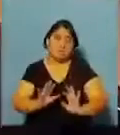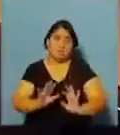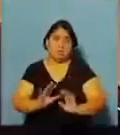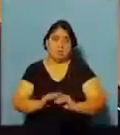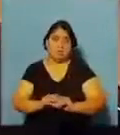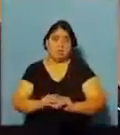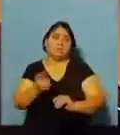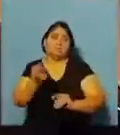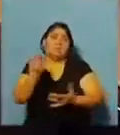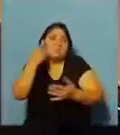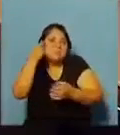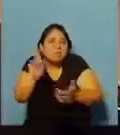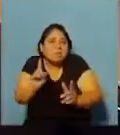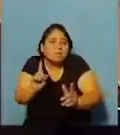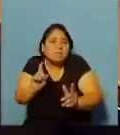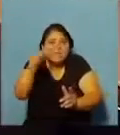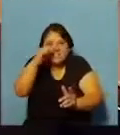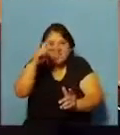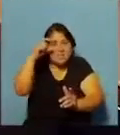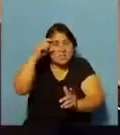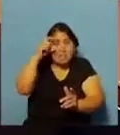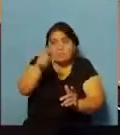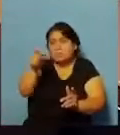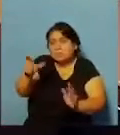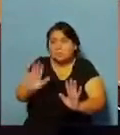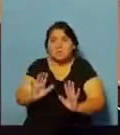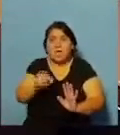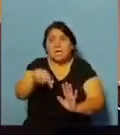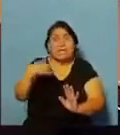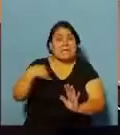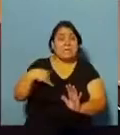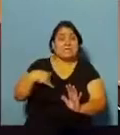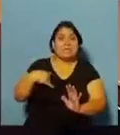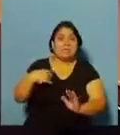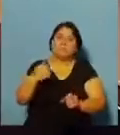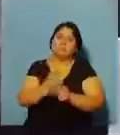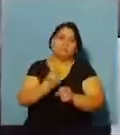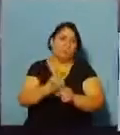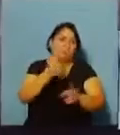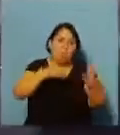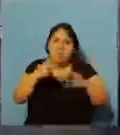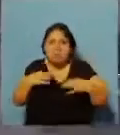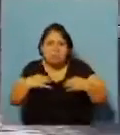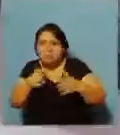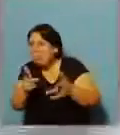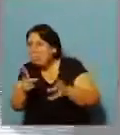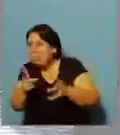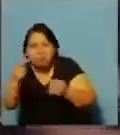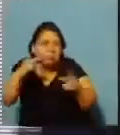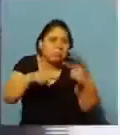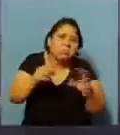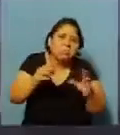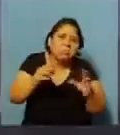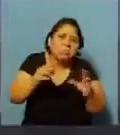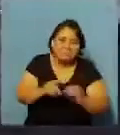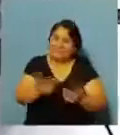Imagínate que 7 de cada 10 personas en la Argentina no pueden conseguir ropa de su talla. O sea que estamos hablando de